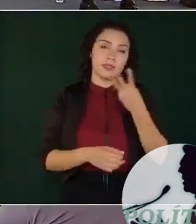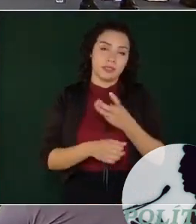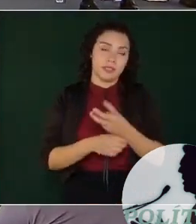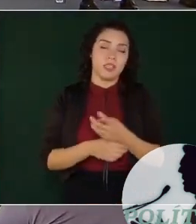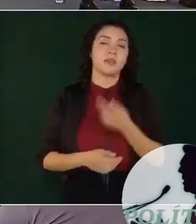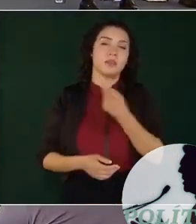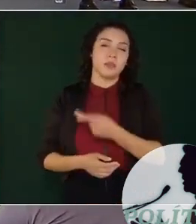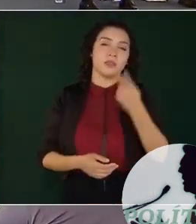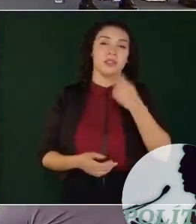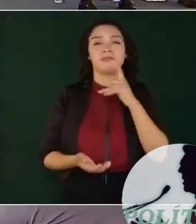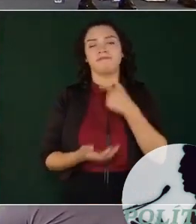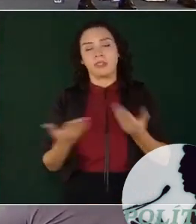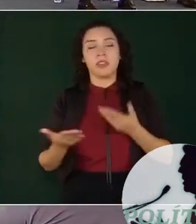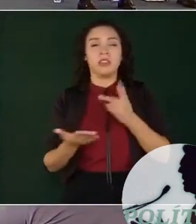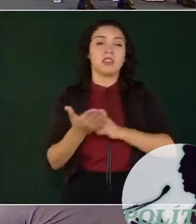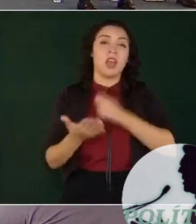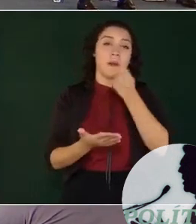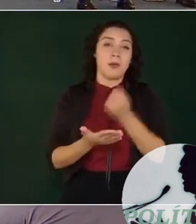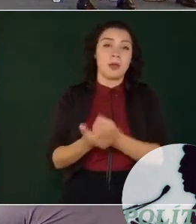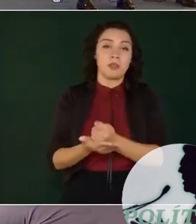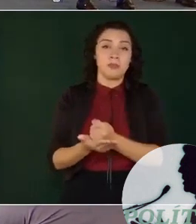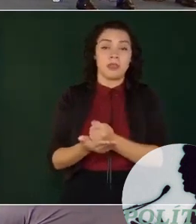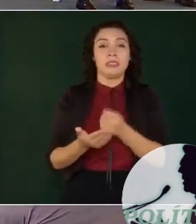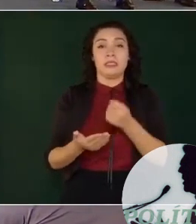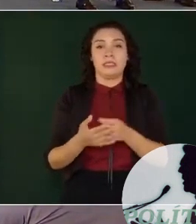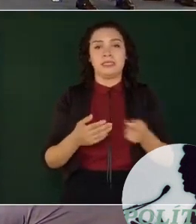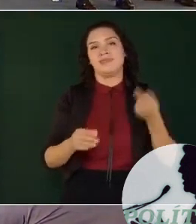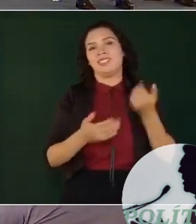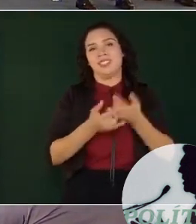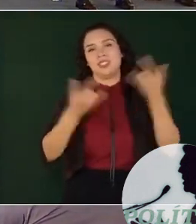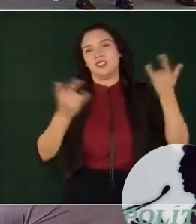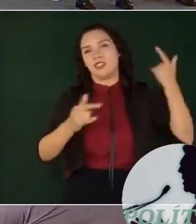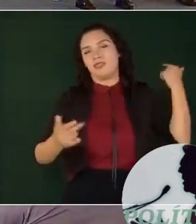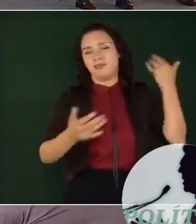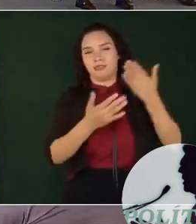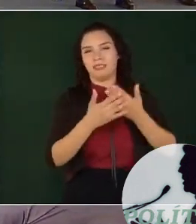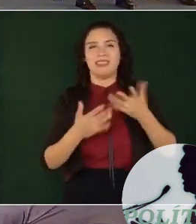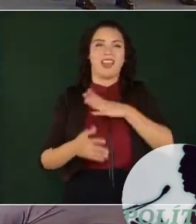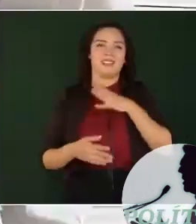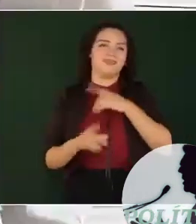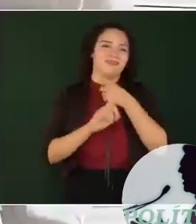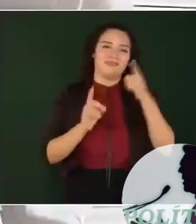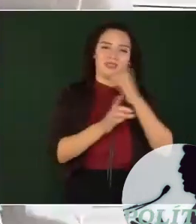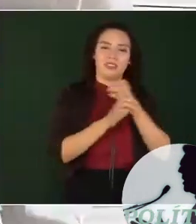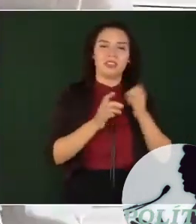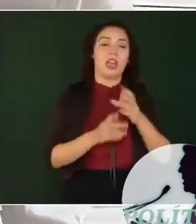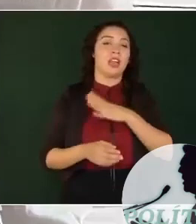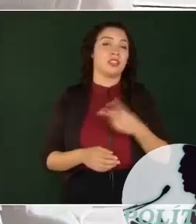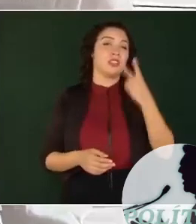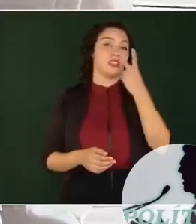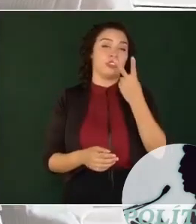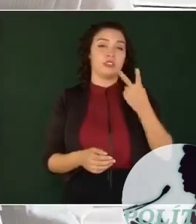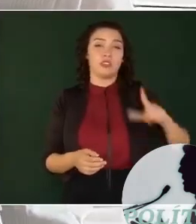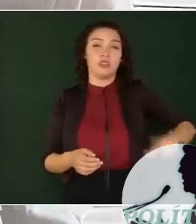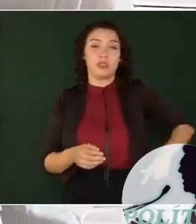efecto, Tamaulipas, retomando algunos acontecimientos que han ocurrido en nuestra entidad, tenemos dos gobernadores